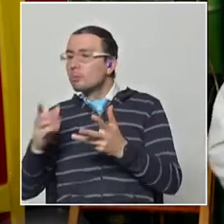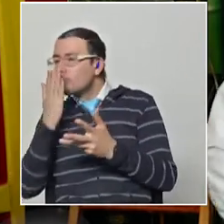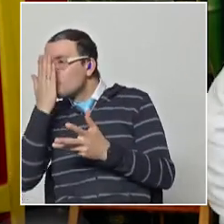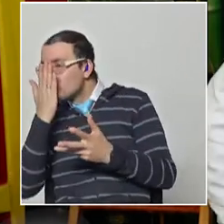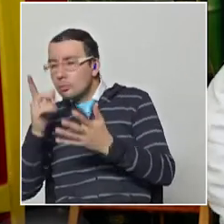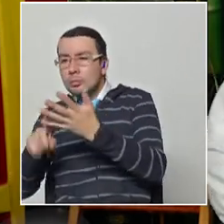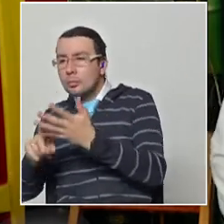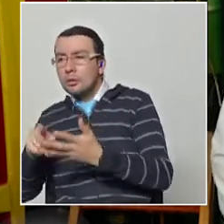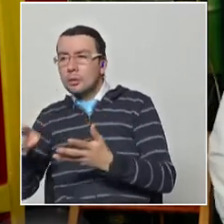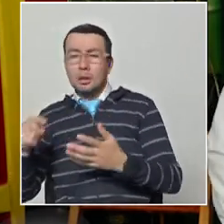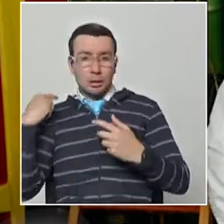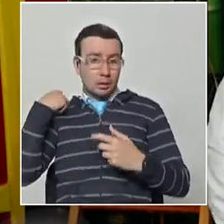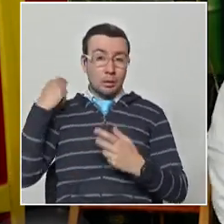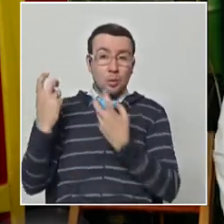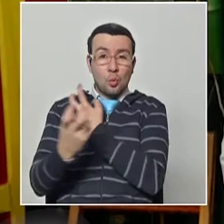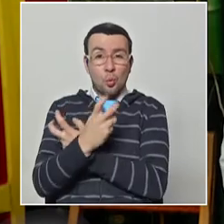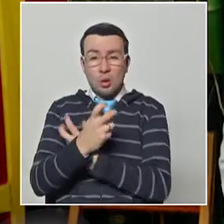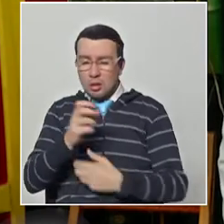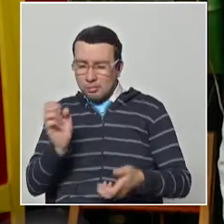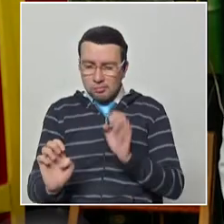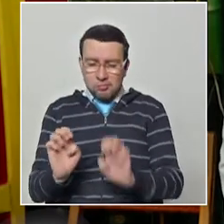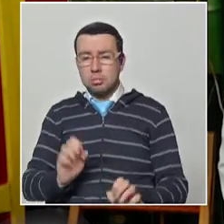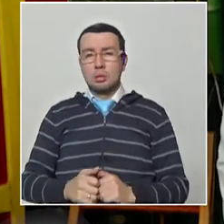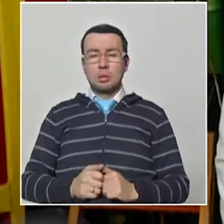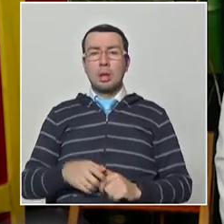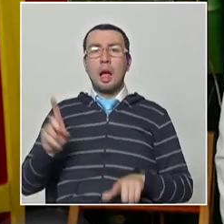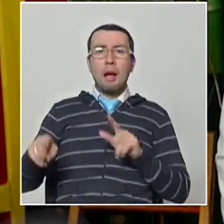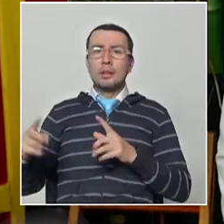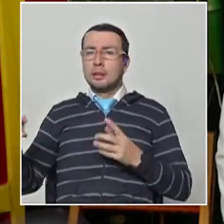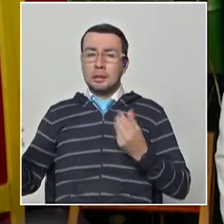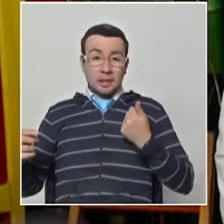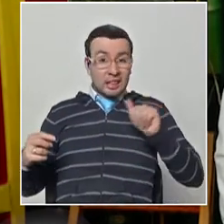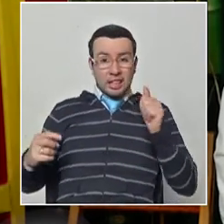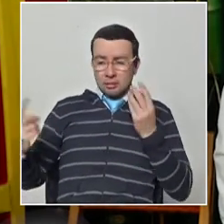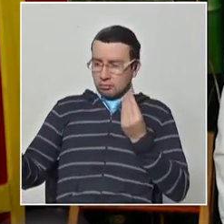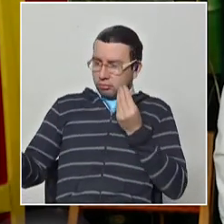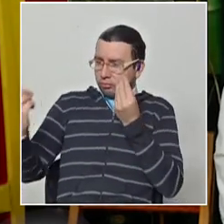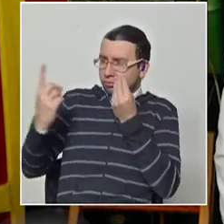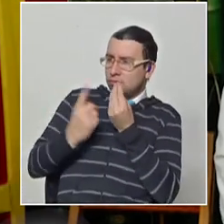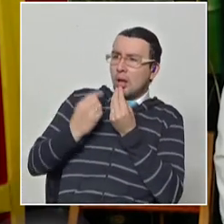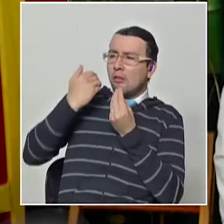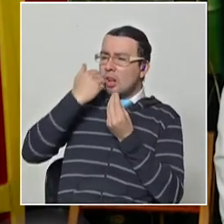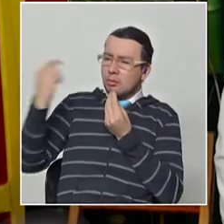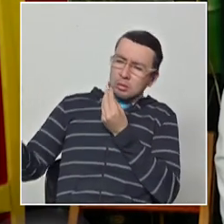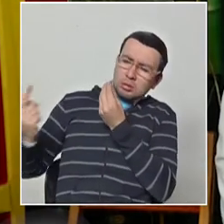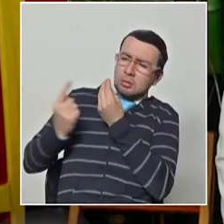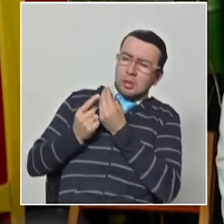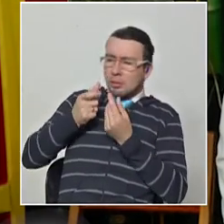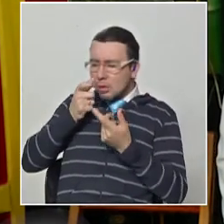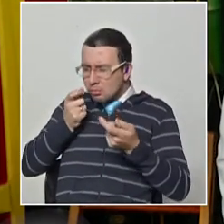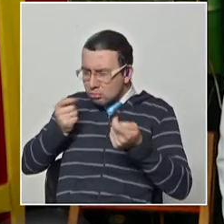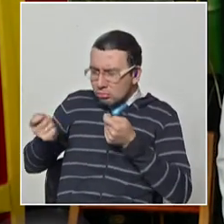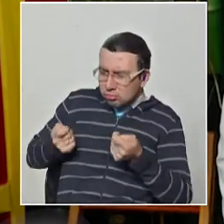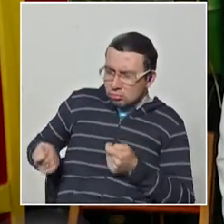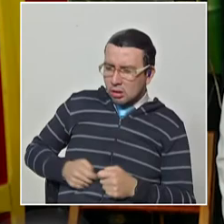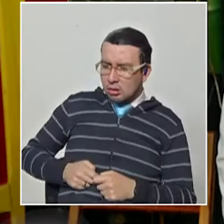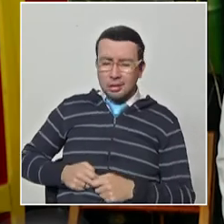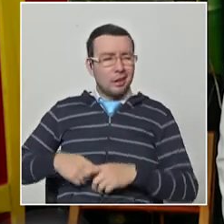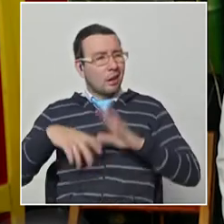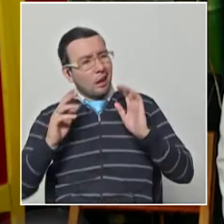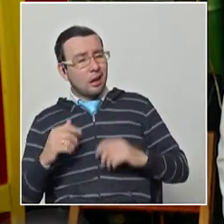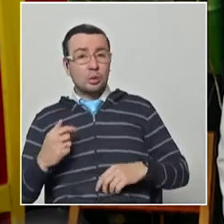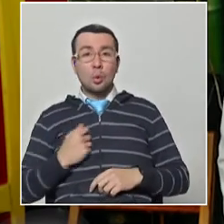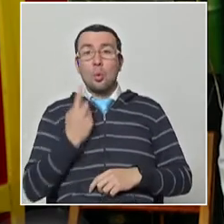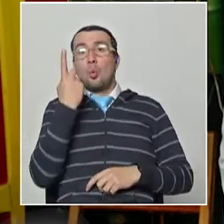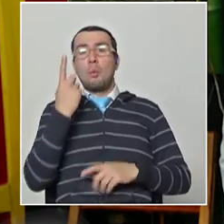que la acción la quiropraxia y a veces vino un paciente y lo ven diez profesionales de la salud haz que yo vi vine por por